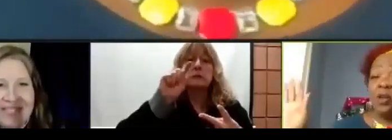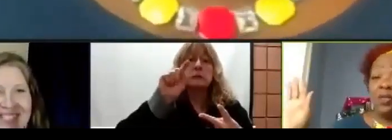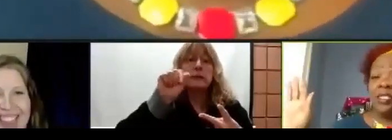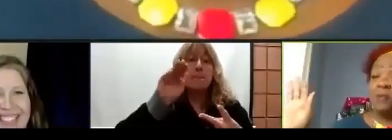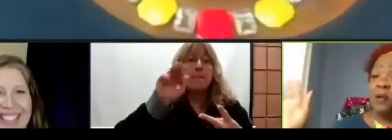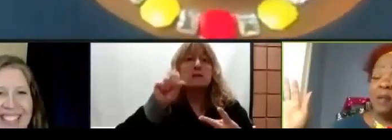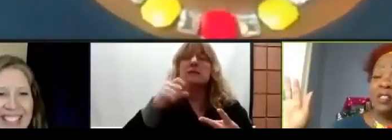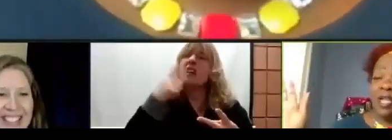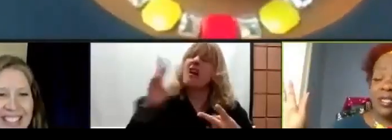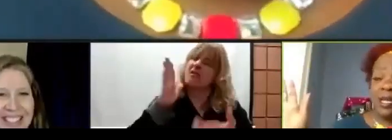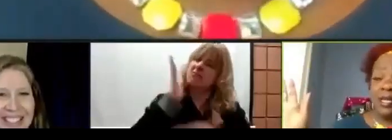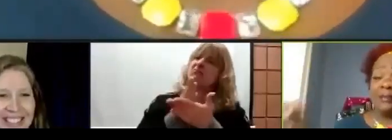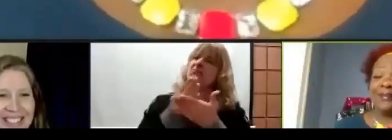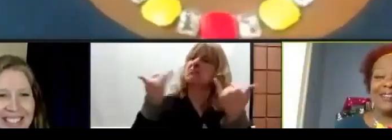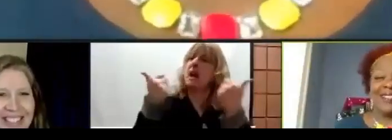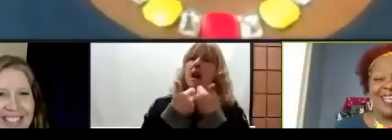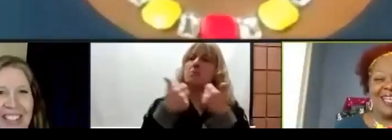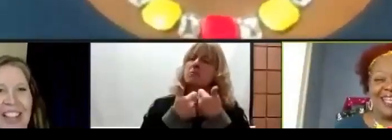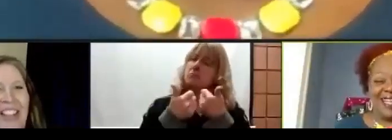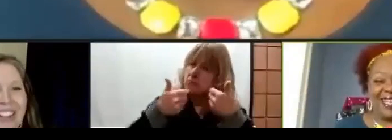que sueltan este dinero ahorita